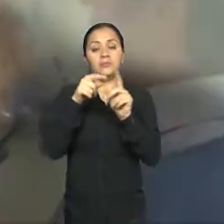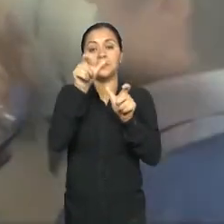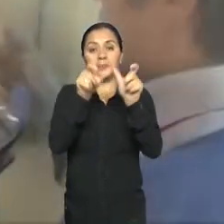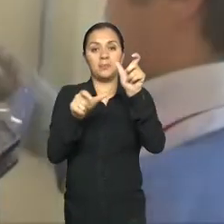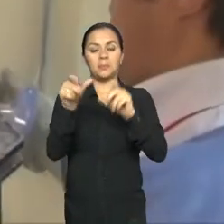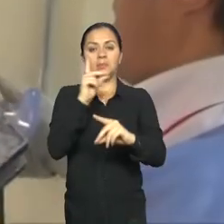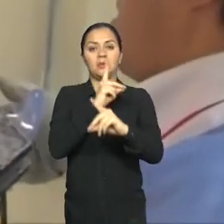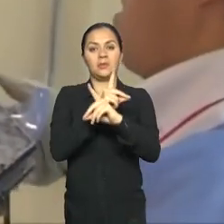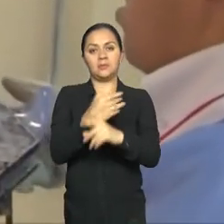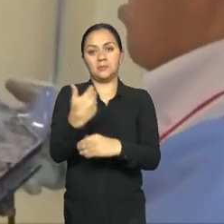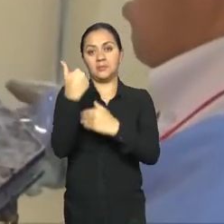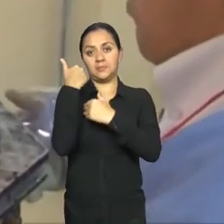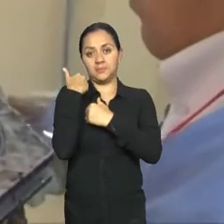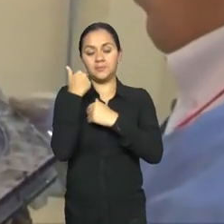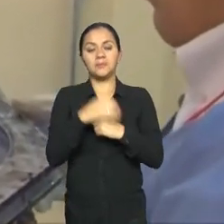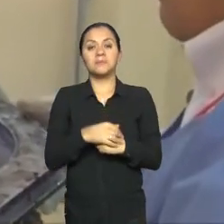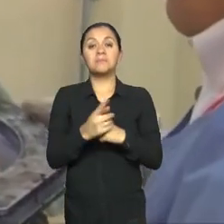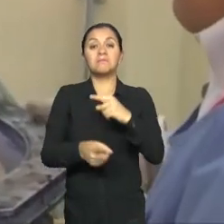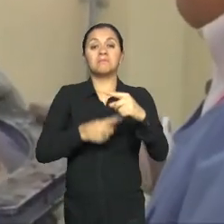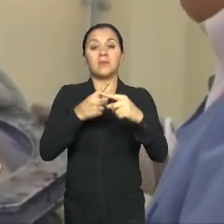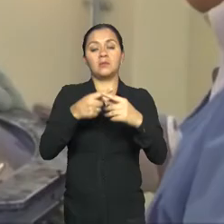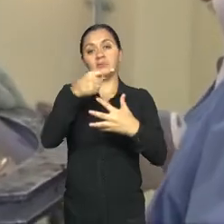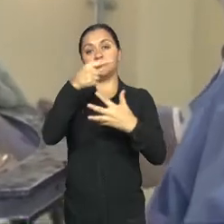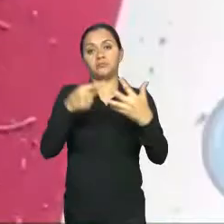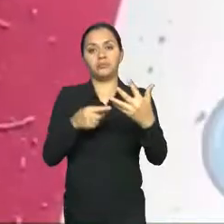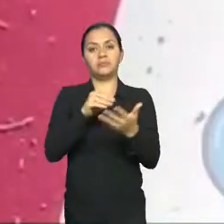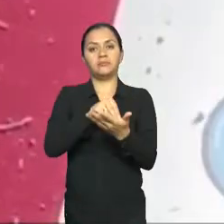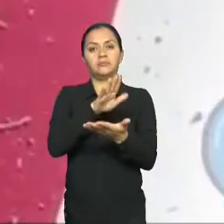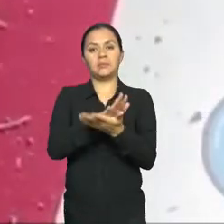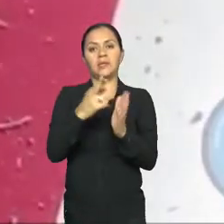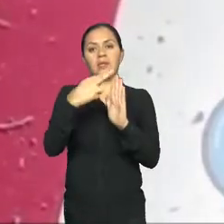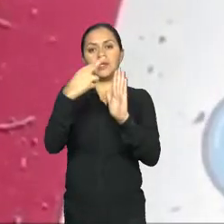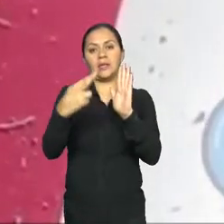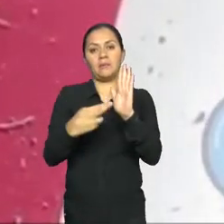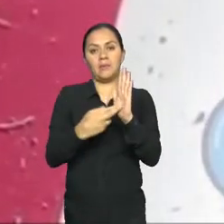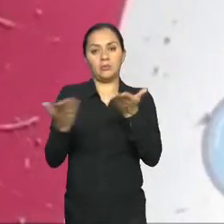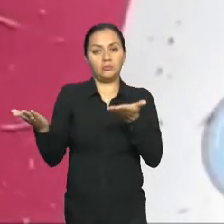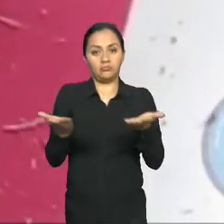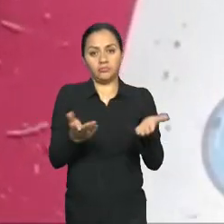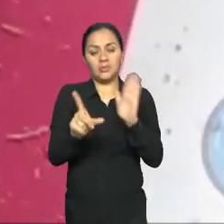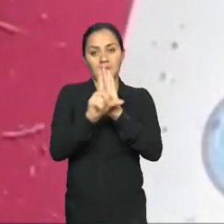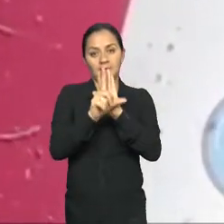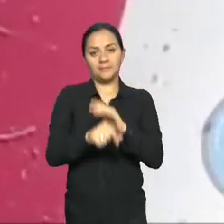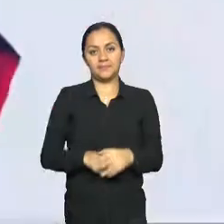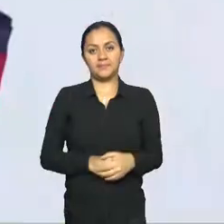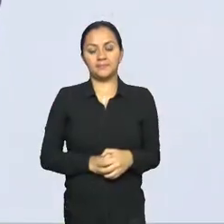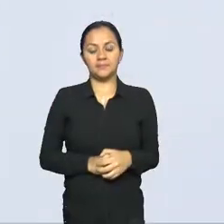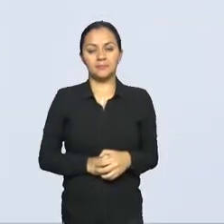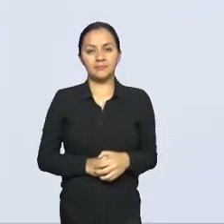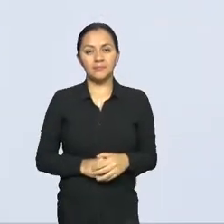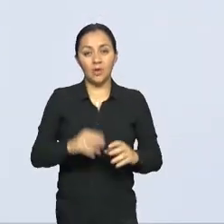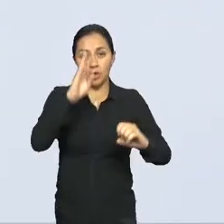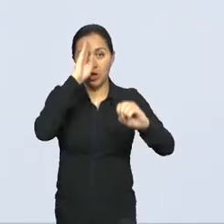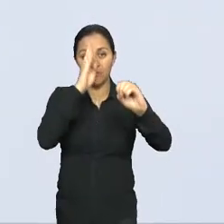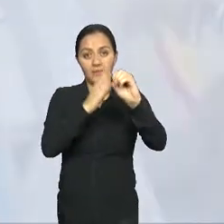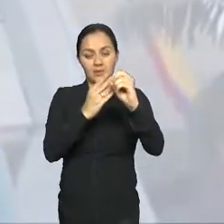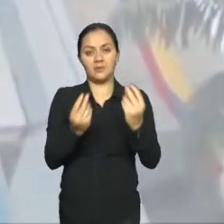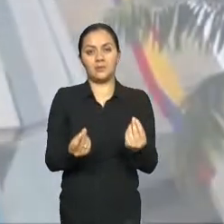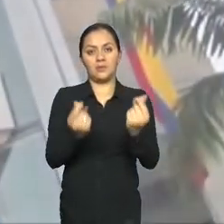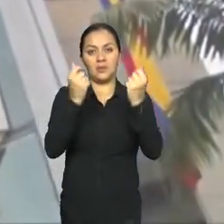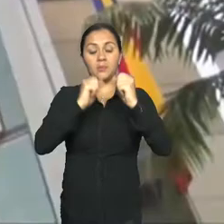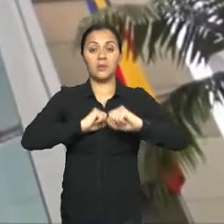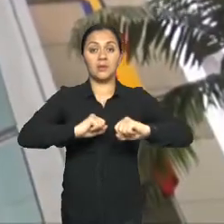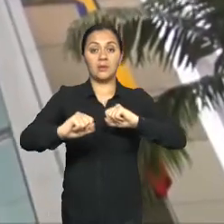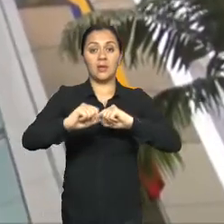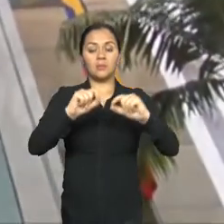con discapacidad, las demás que establezca el reglamento de la presente ley. Con el objetivo de facilitar los trámites